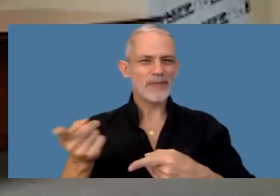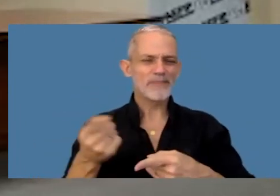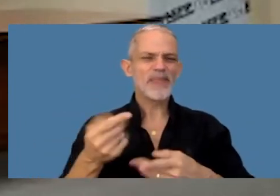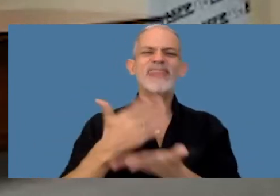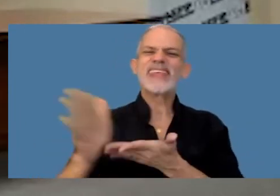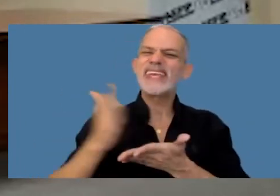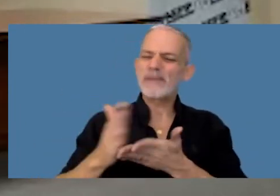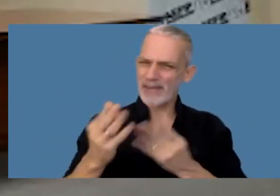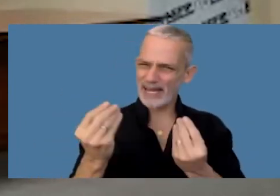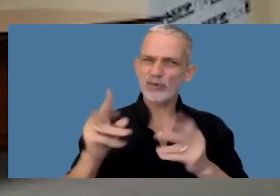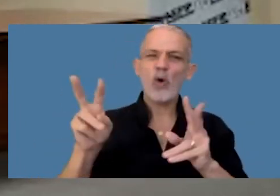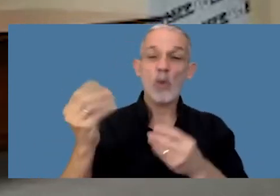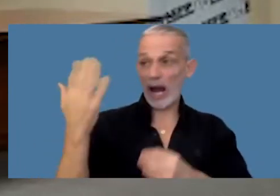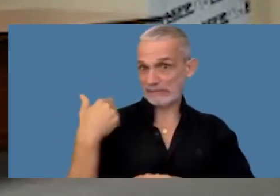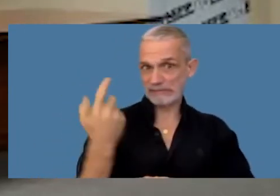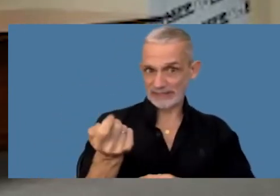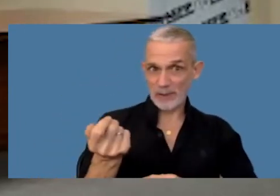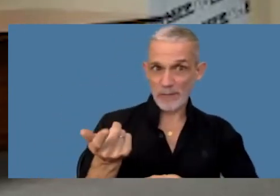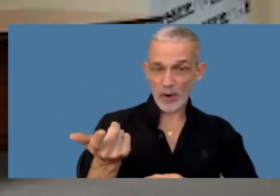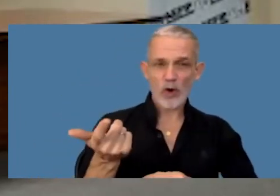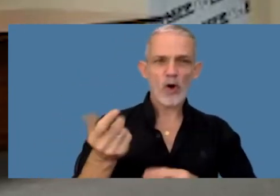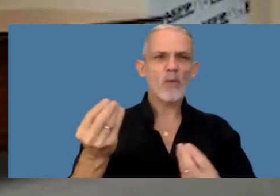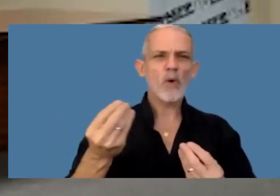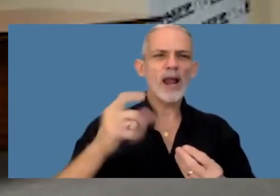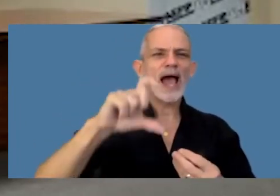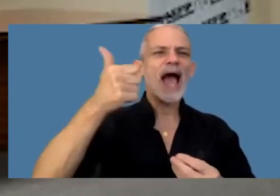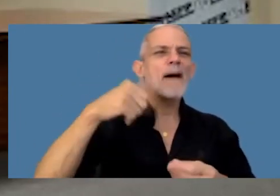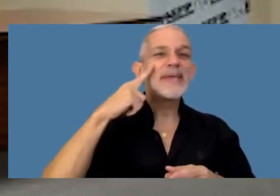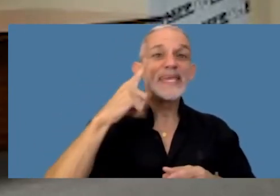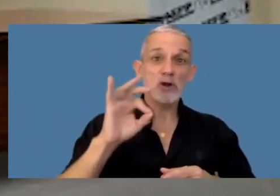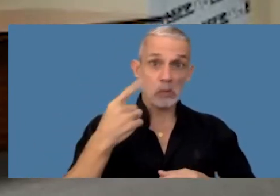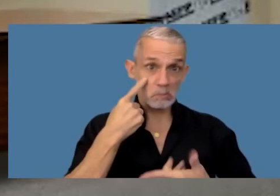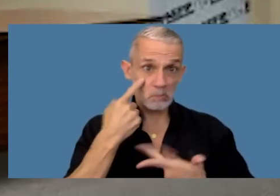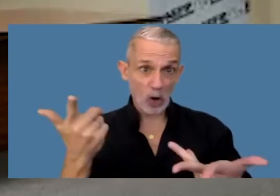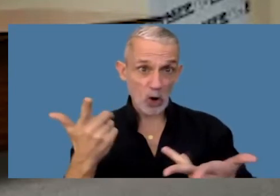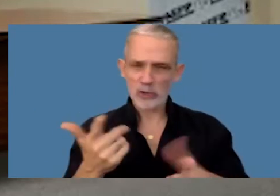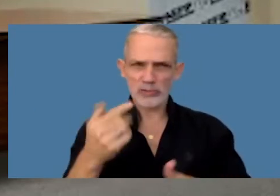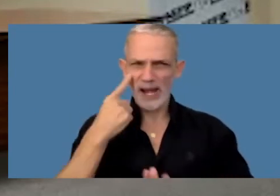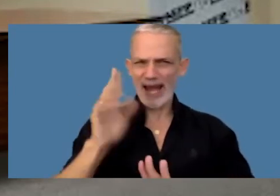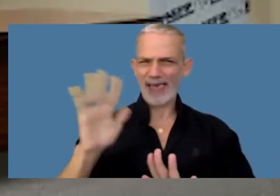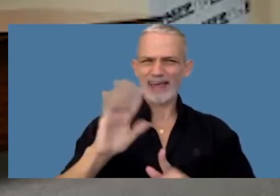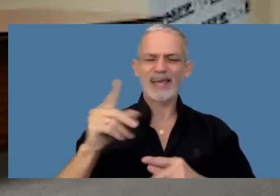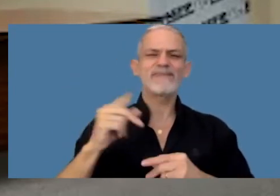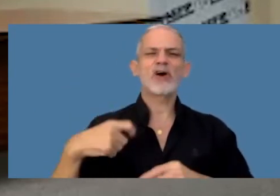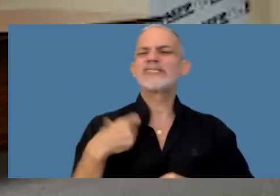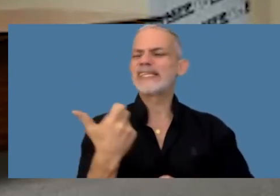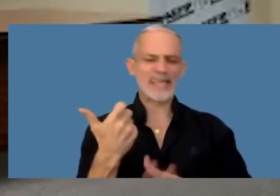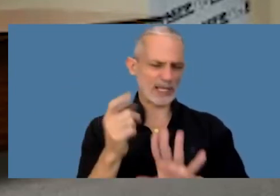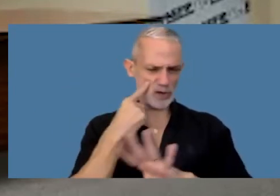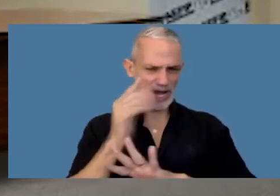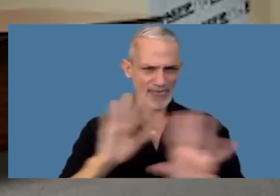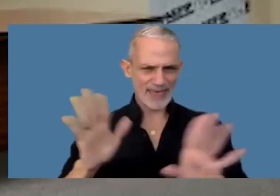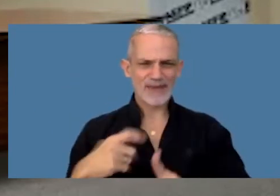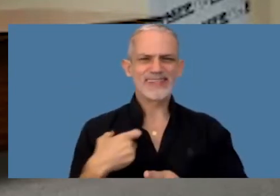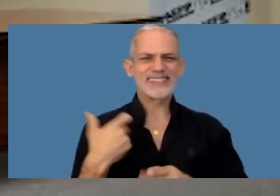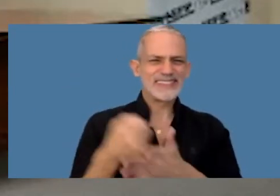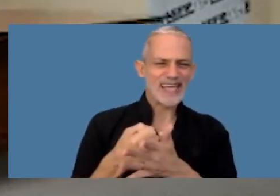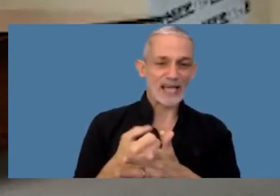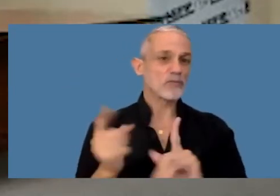discriminatorio, recientemente, un caso llamado Camino, no sé si lo conocen, no tiene nada que ver con la cuestión sindical, pero tiene que ver